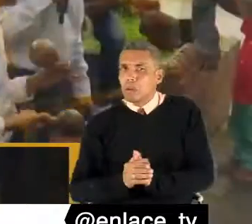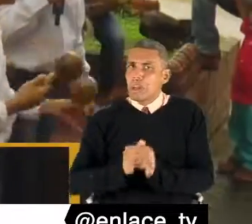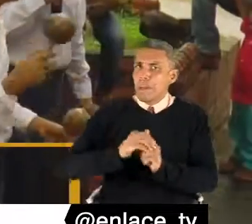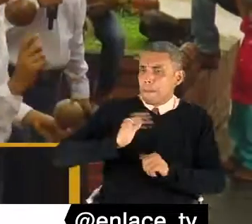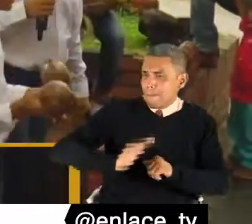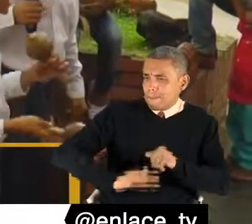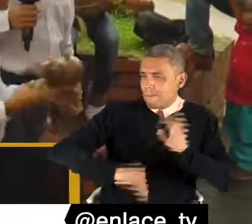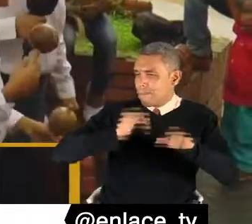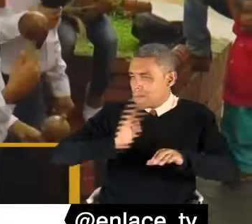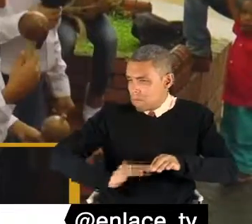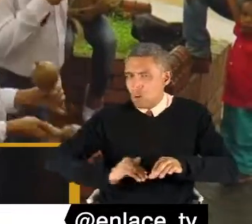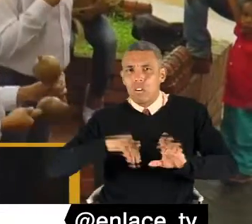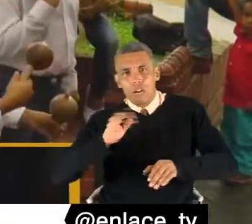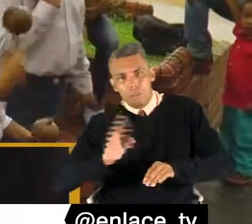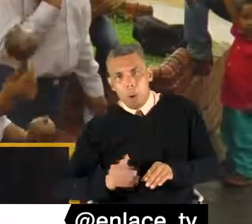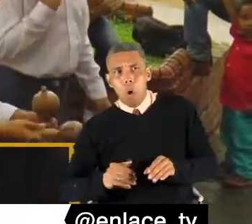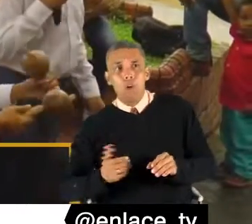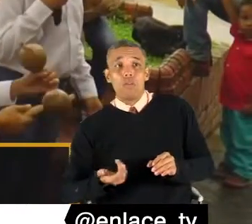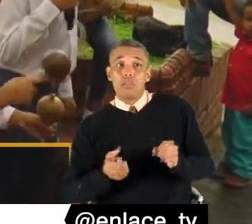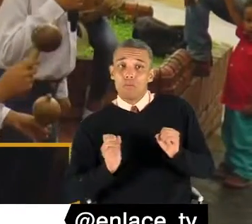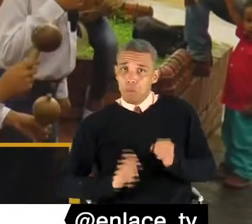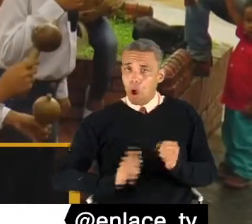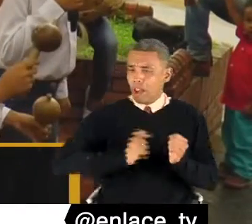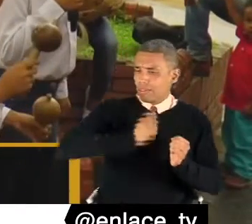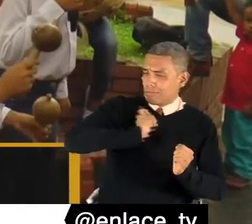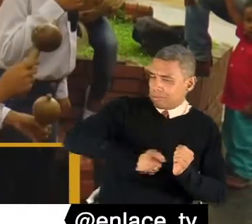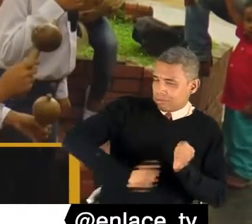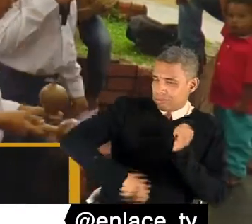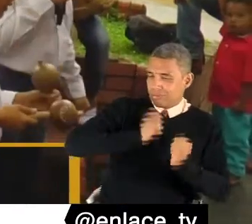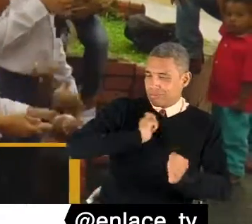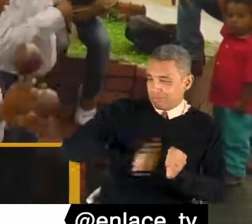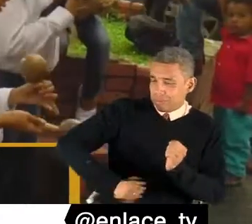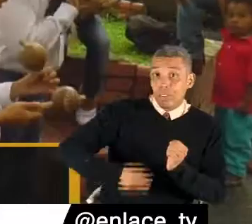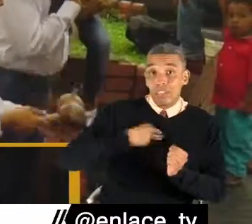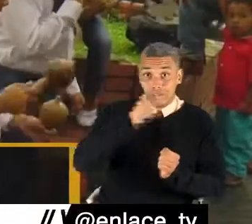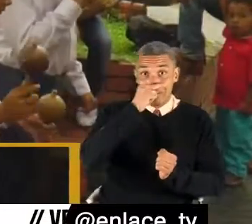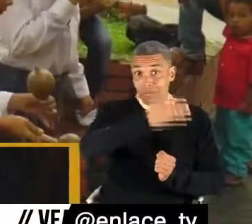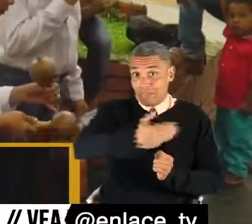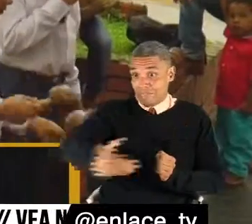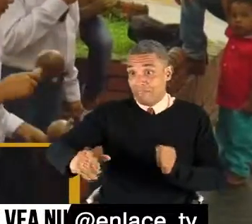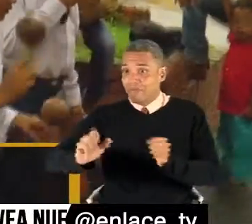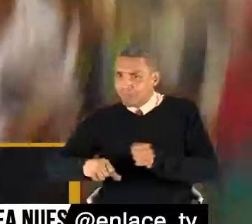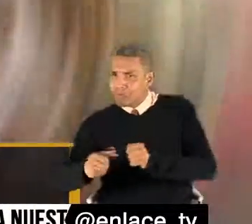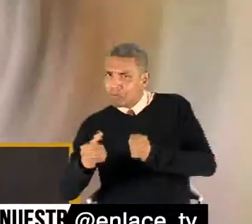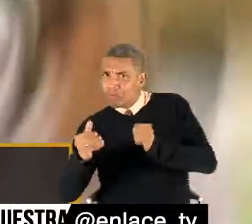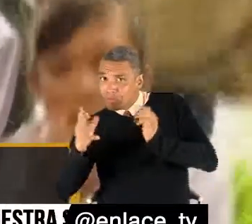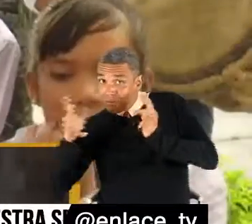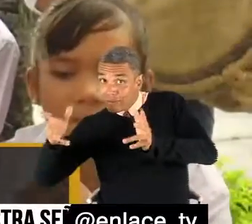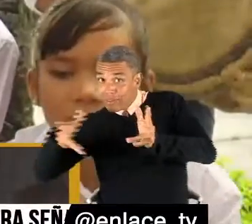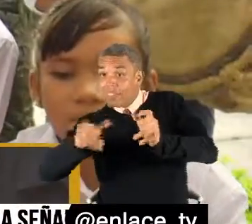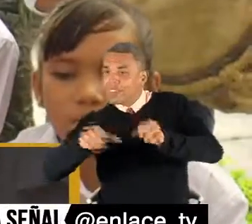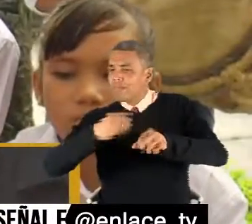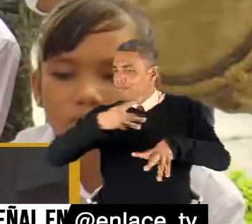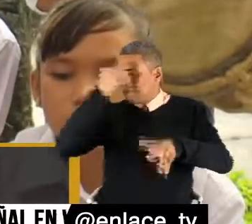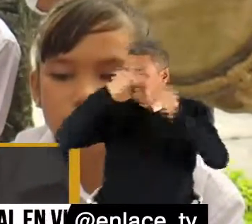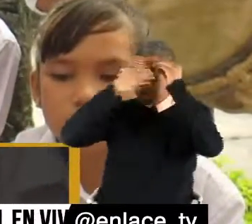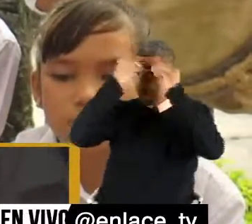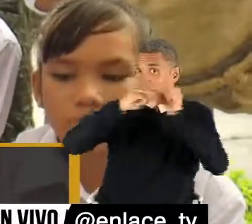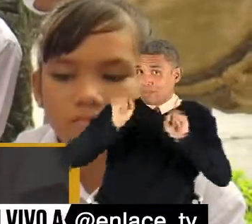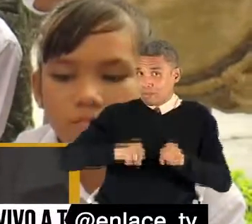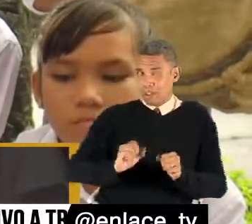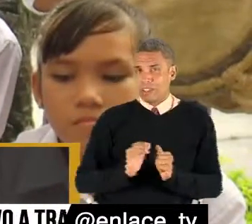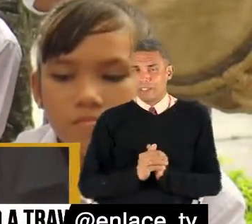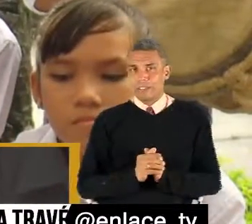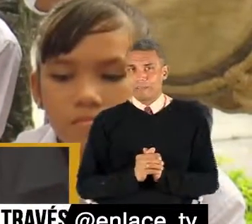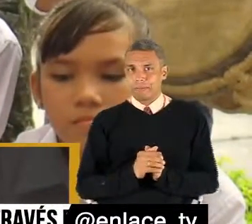Manitas Alegres, proceso de formación totalmente musical y obviamente folclórico y latino, que